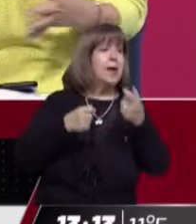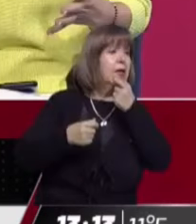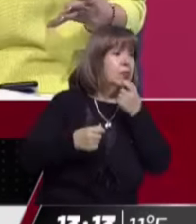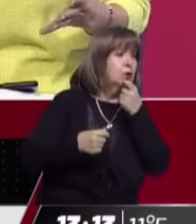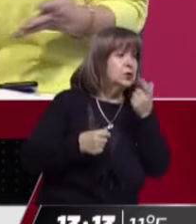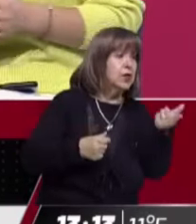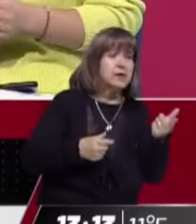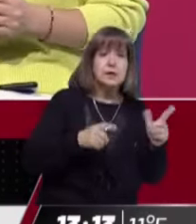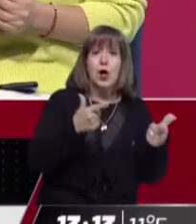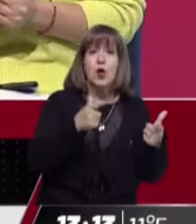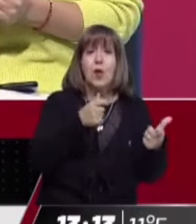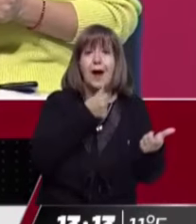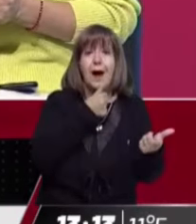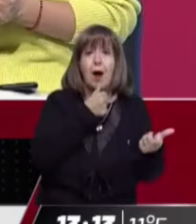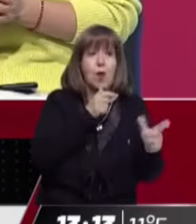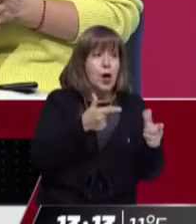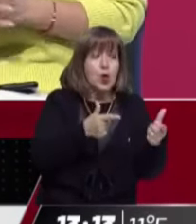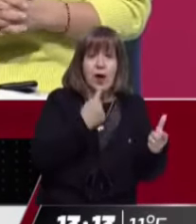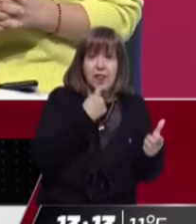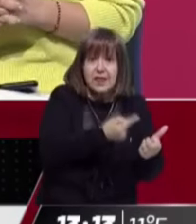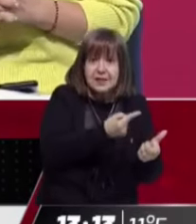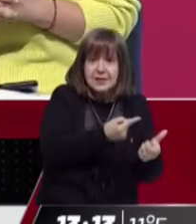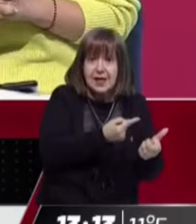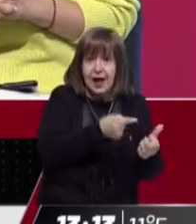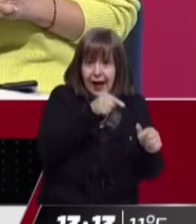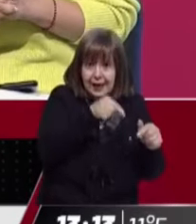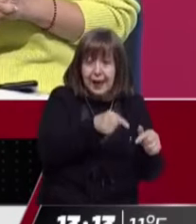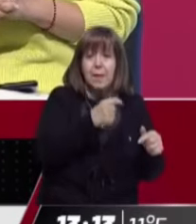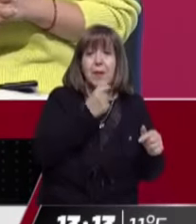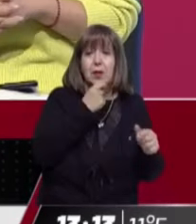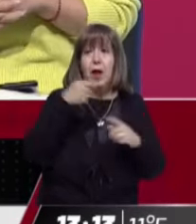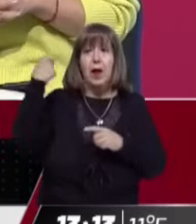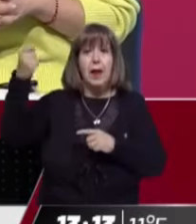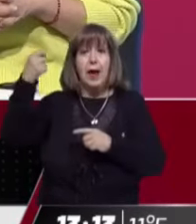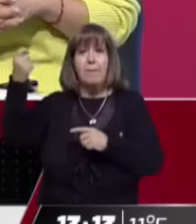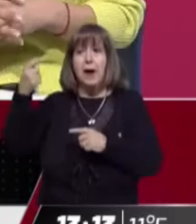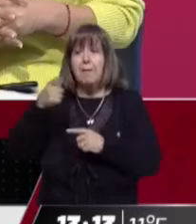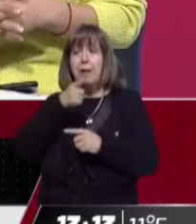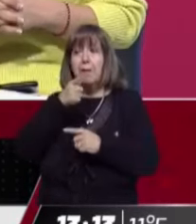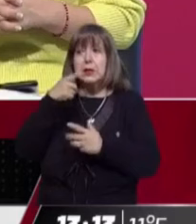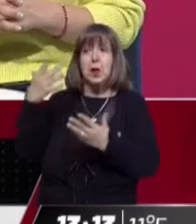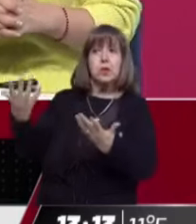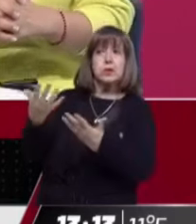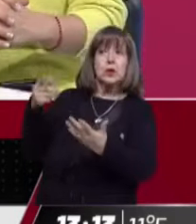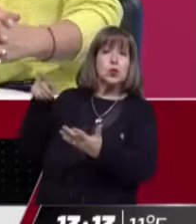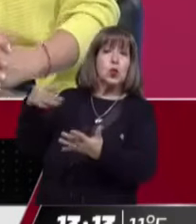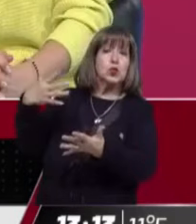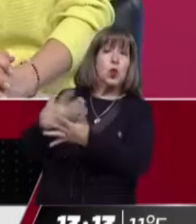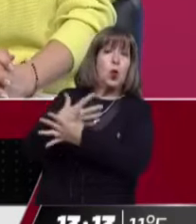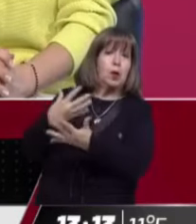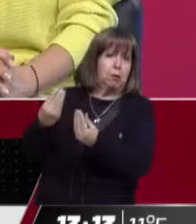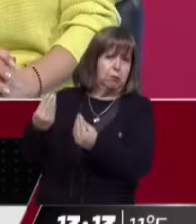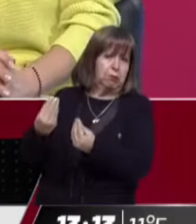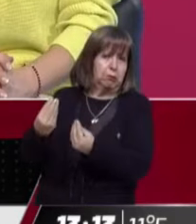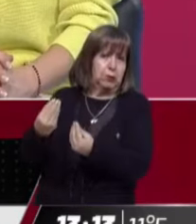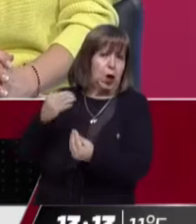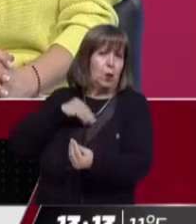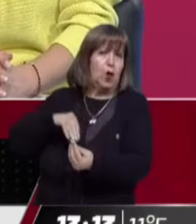agua porque no hay tal cantidad de agua y que La Pampa se está victimizando. ¿Qué opinión le merece eso?